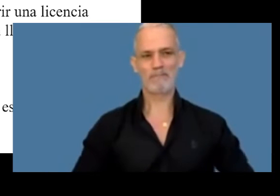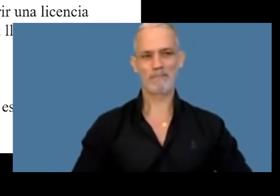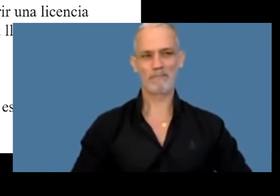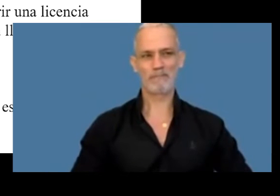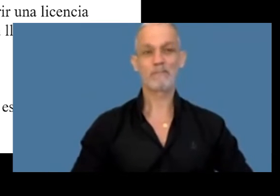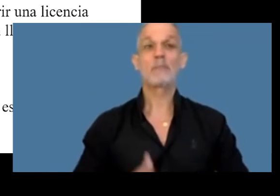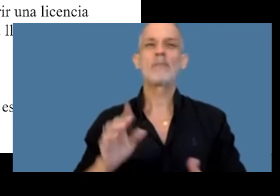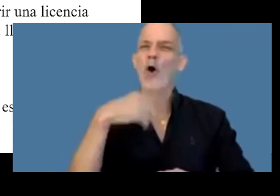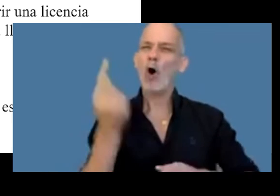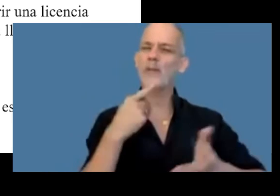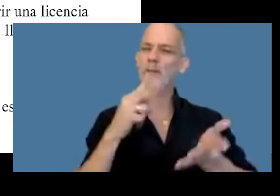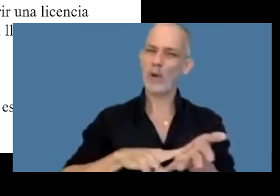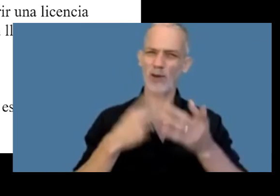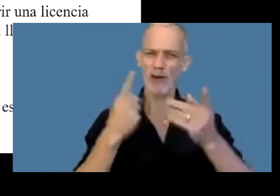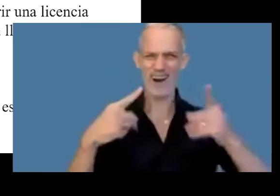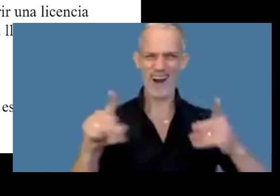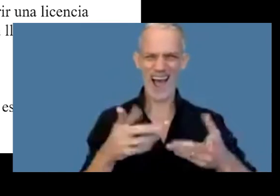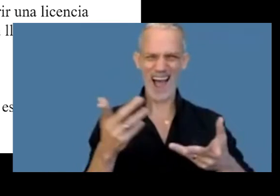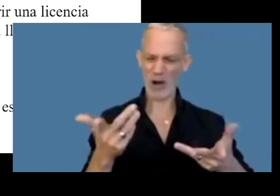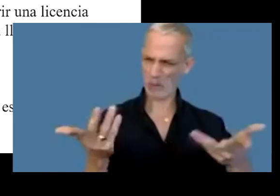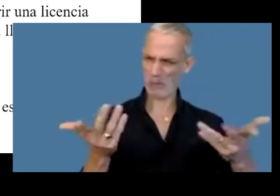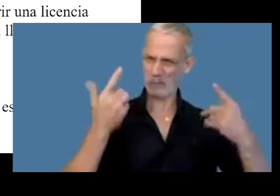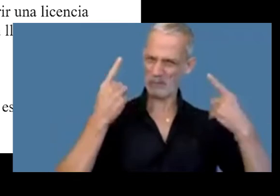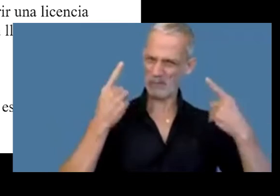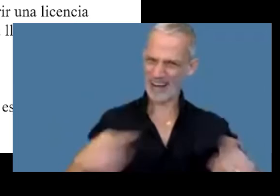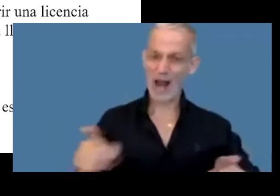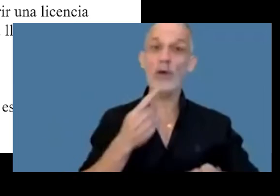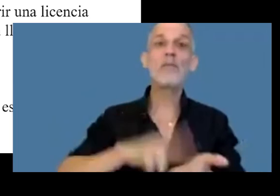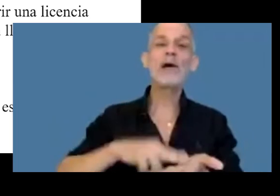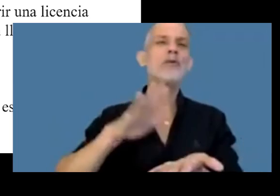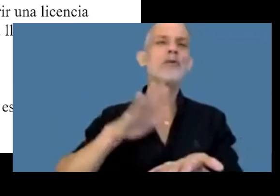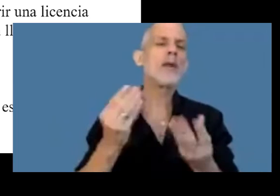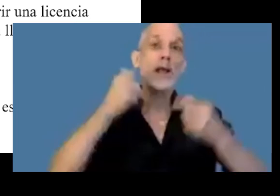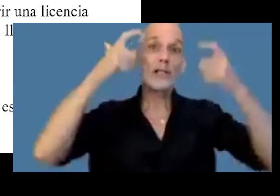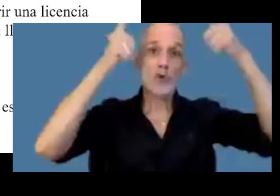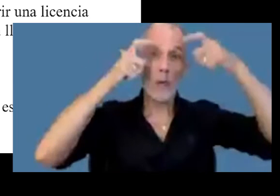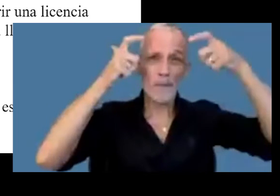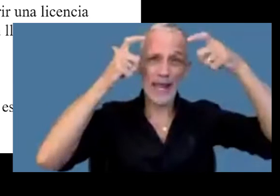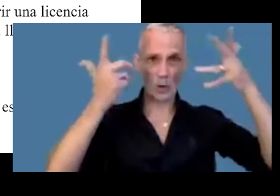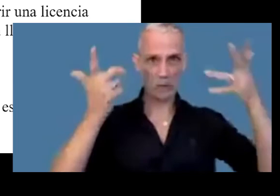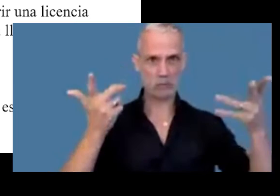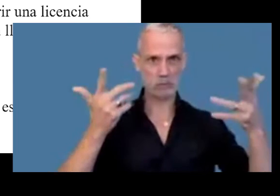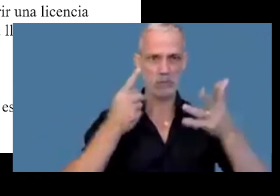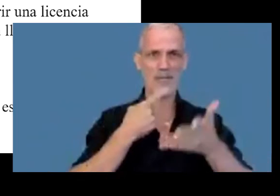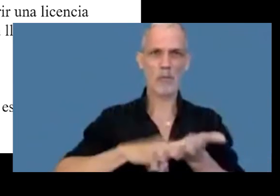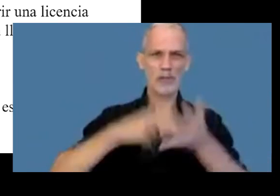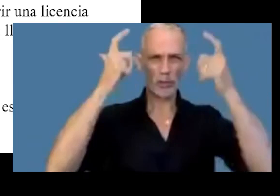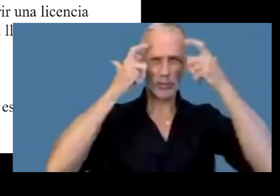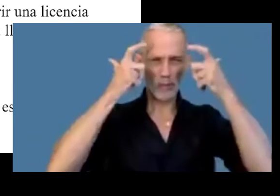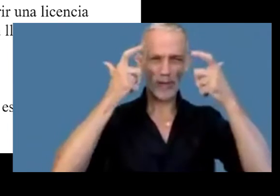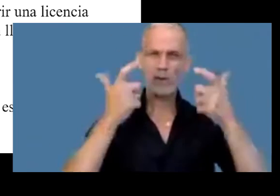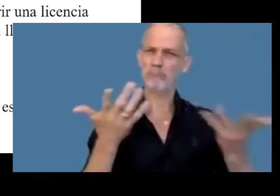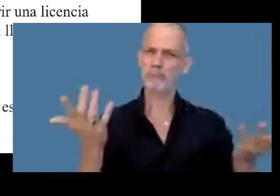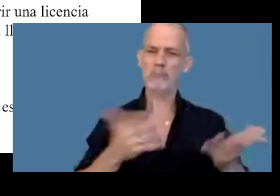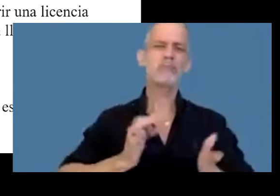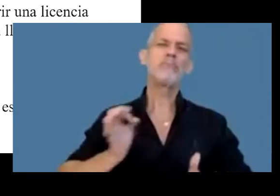Otro impuesto, por demás llamativo, el impuesto sobre los sombreros. Este impuesto es relativamente